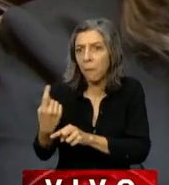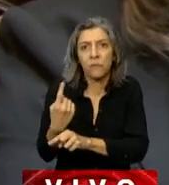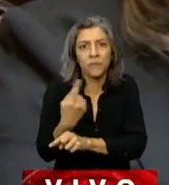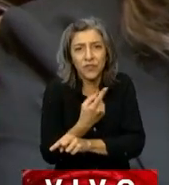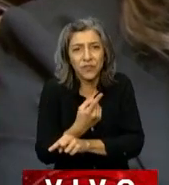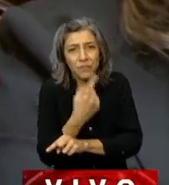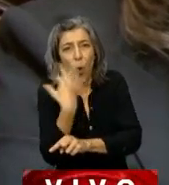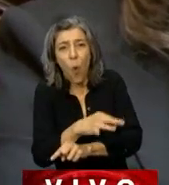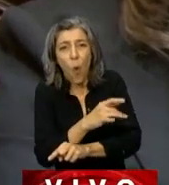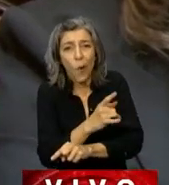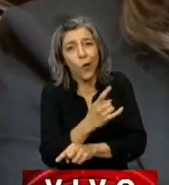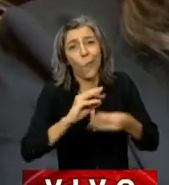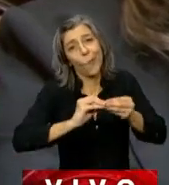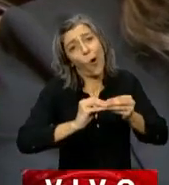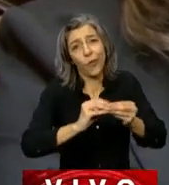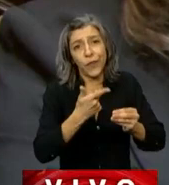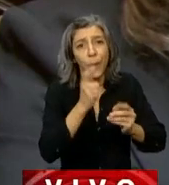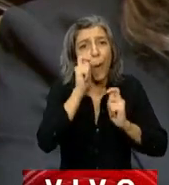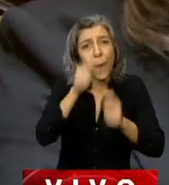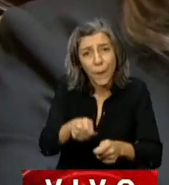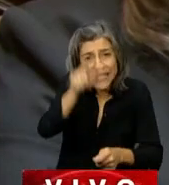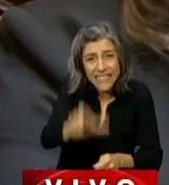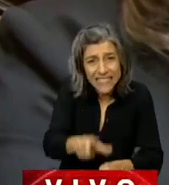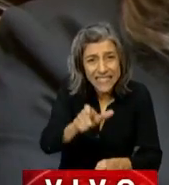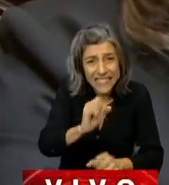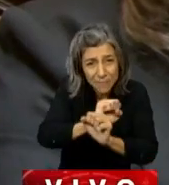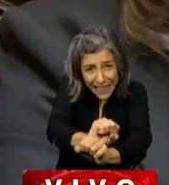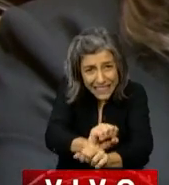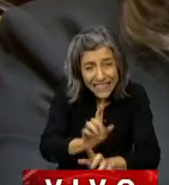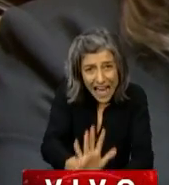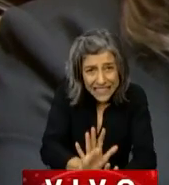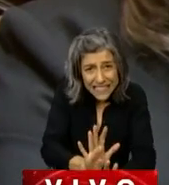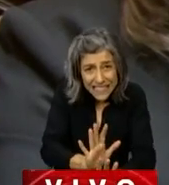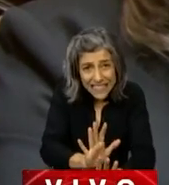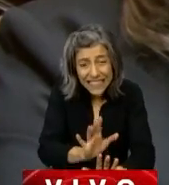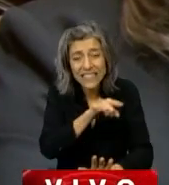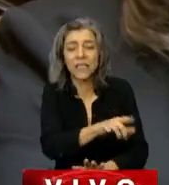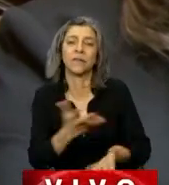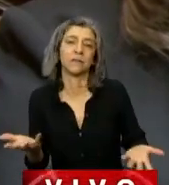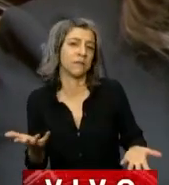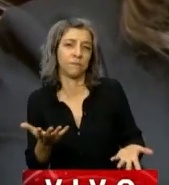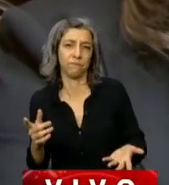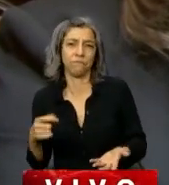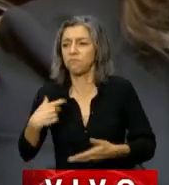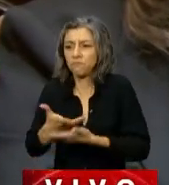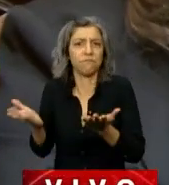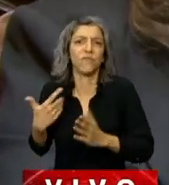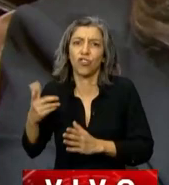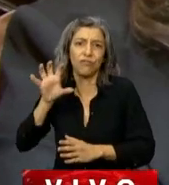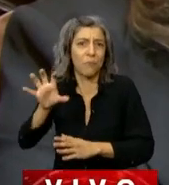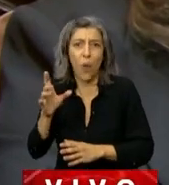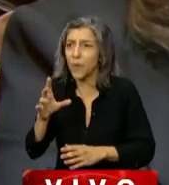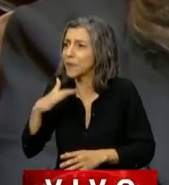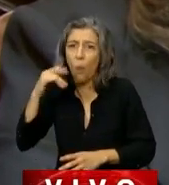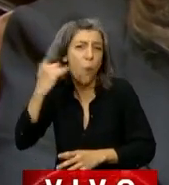el presidente para ir a ver una condenada. Más allá de la afiliación política que puede tener, el pueblo de Jujuy ha sufrido mucho.